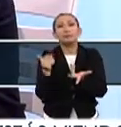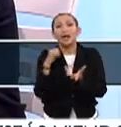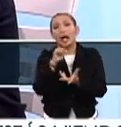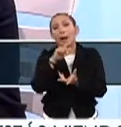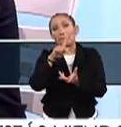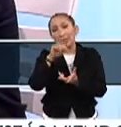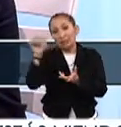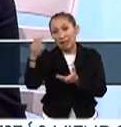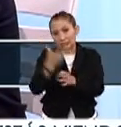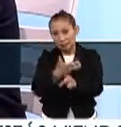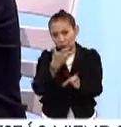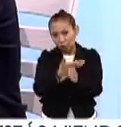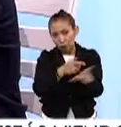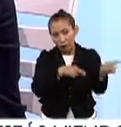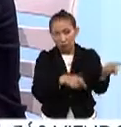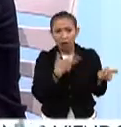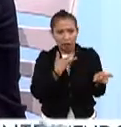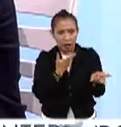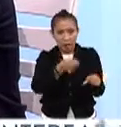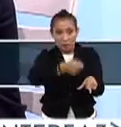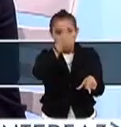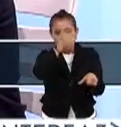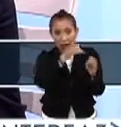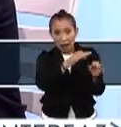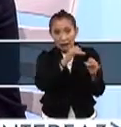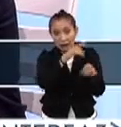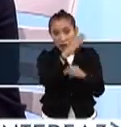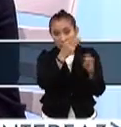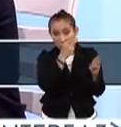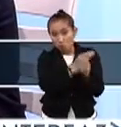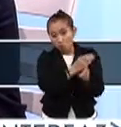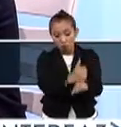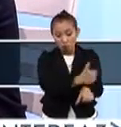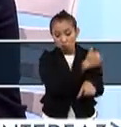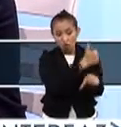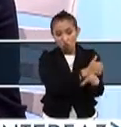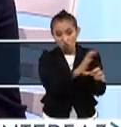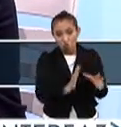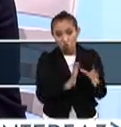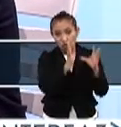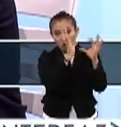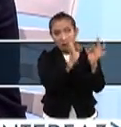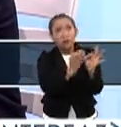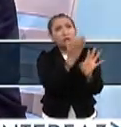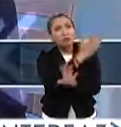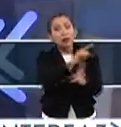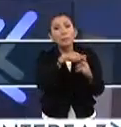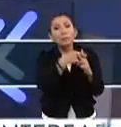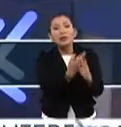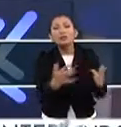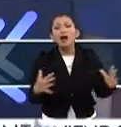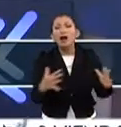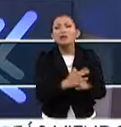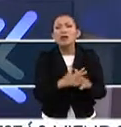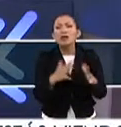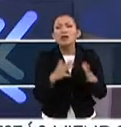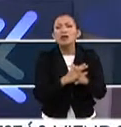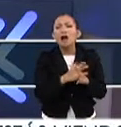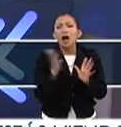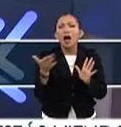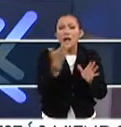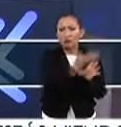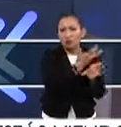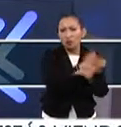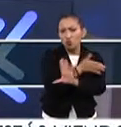AP de Estados Unidos, que por cierto la primera agencia que hubo en el mundo se fundó cuando estalló la guerra